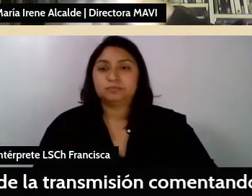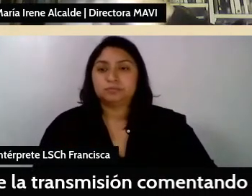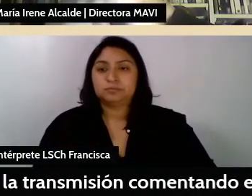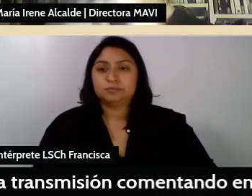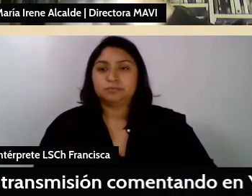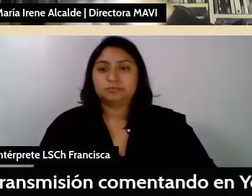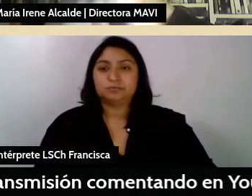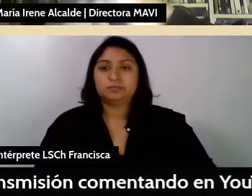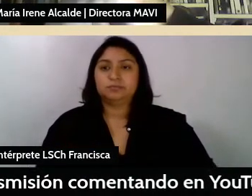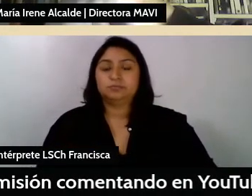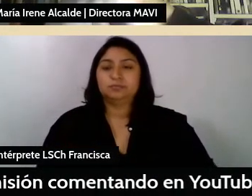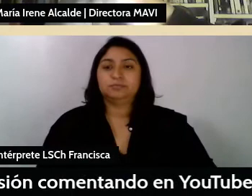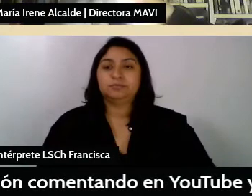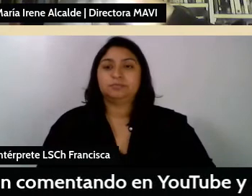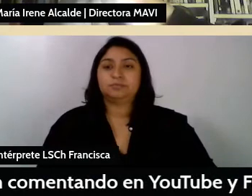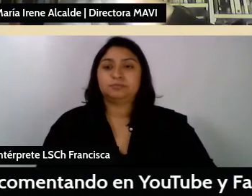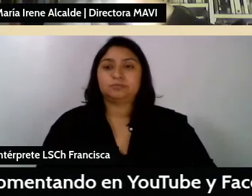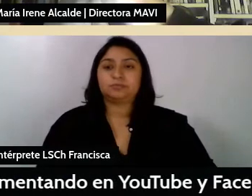Buenísimo.